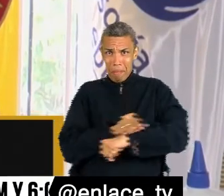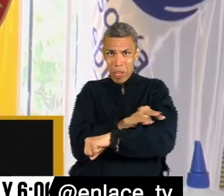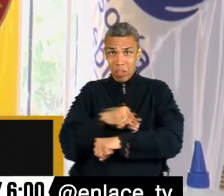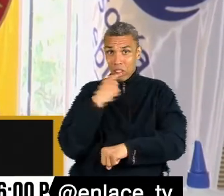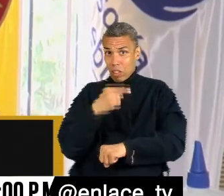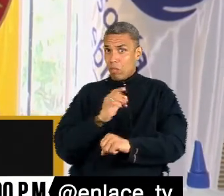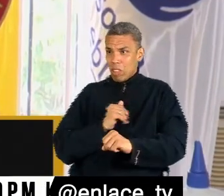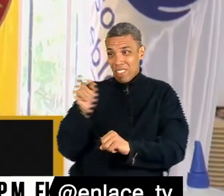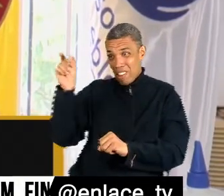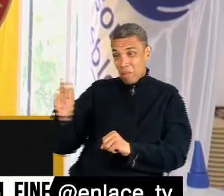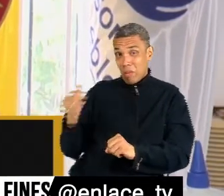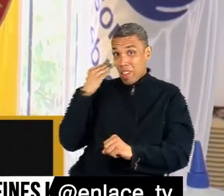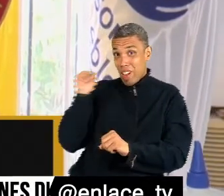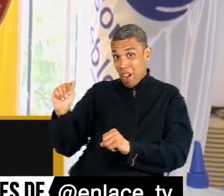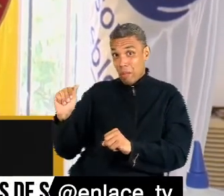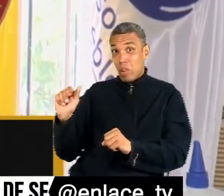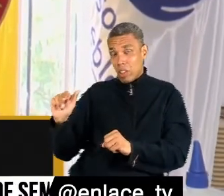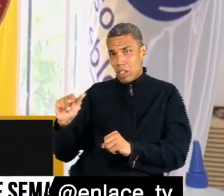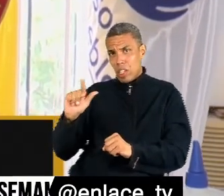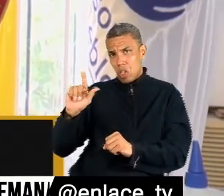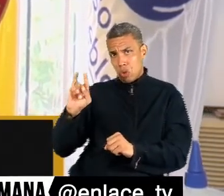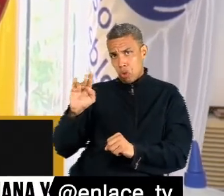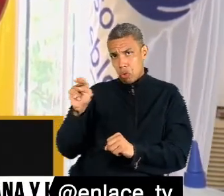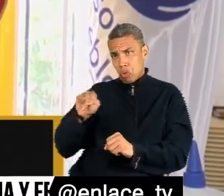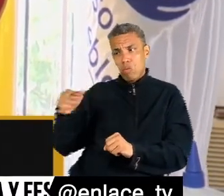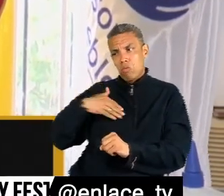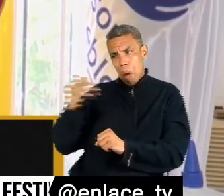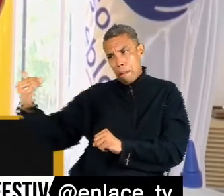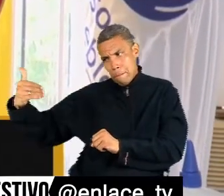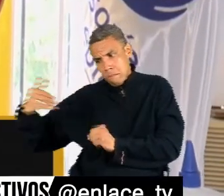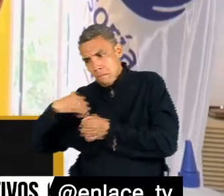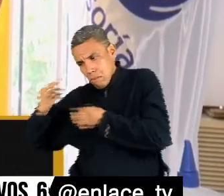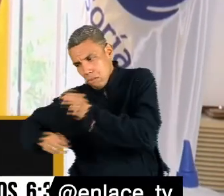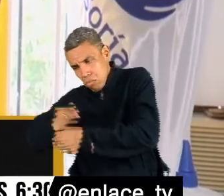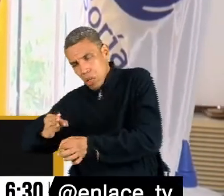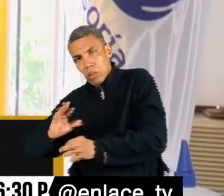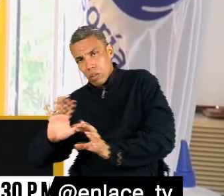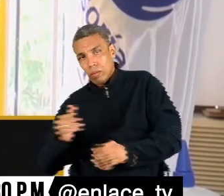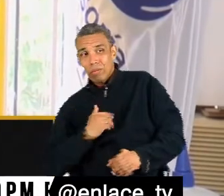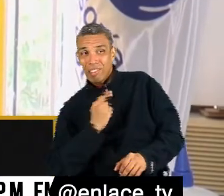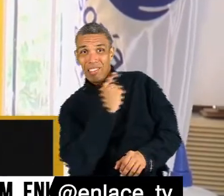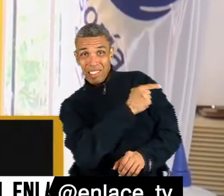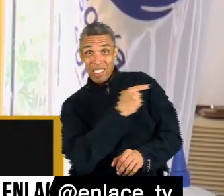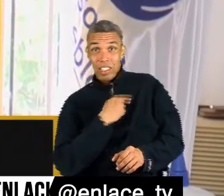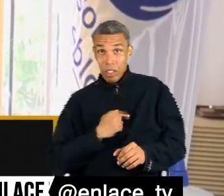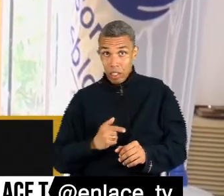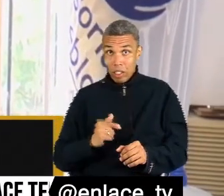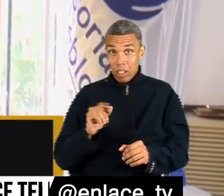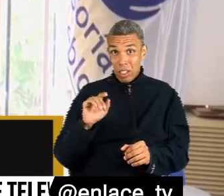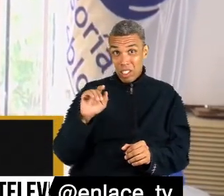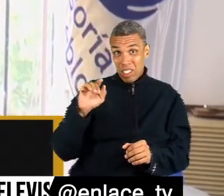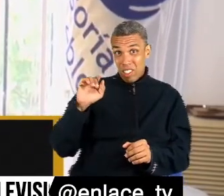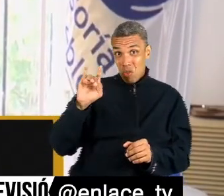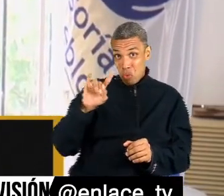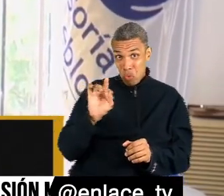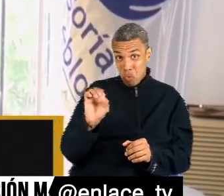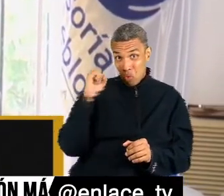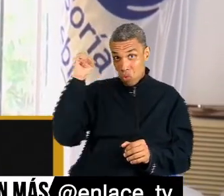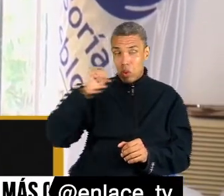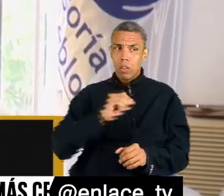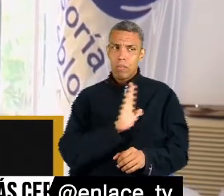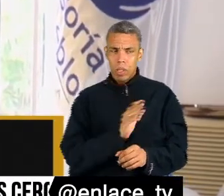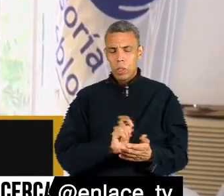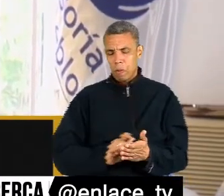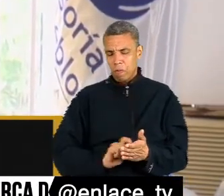referente a lo que atañe al comunicado de la Unión Sindical Obrera, se le va a recepcionar opcionar una queja, se le va a dar traslado a las